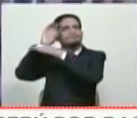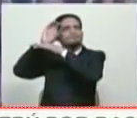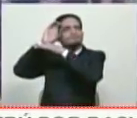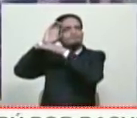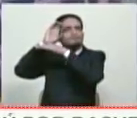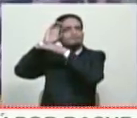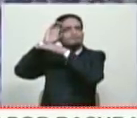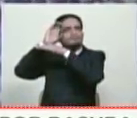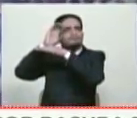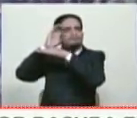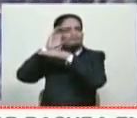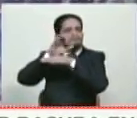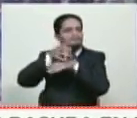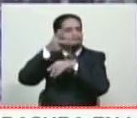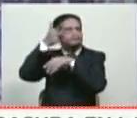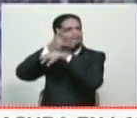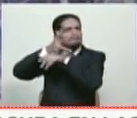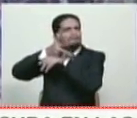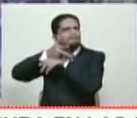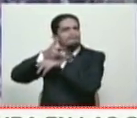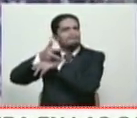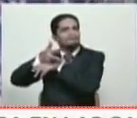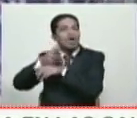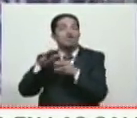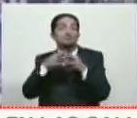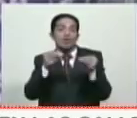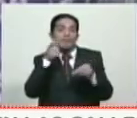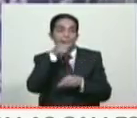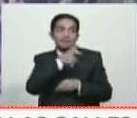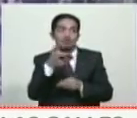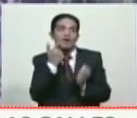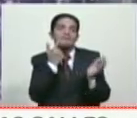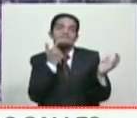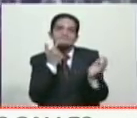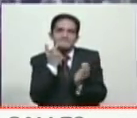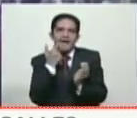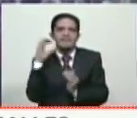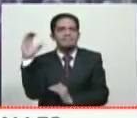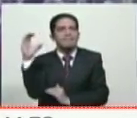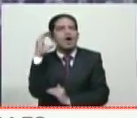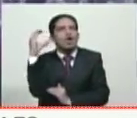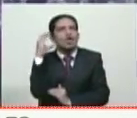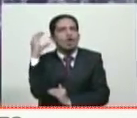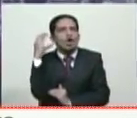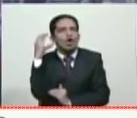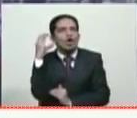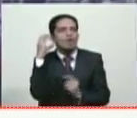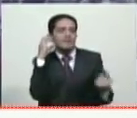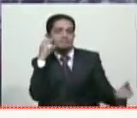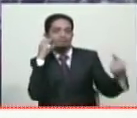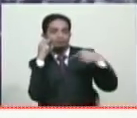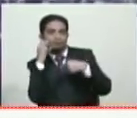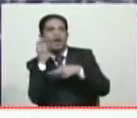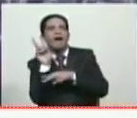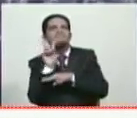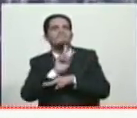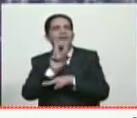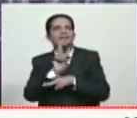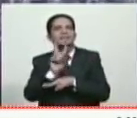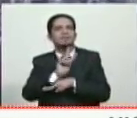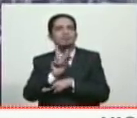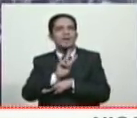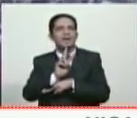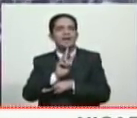todas las personas que vienen desplazándose desde Cúcuta, desde Colombia, por el puente Simón Bolívar hacia la localidad